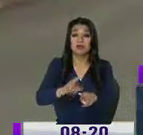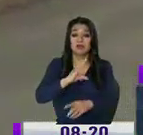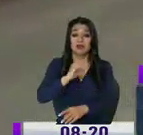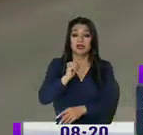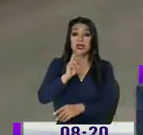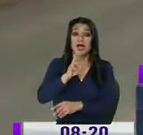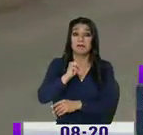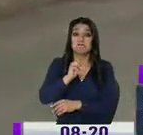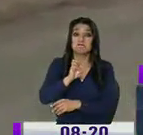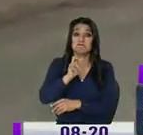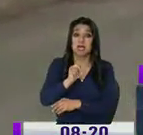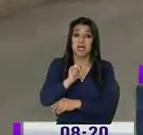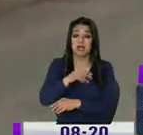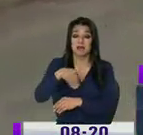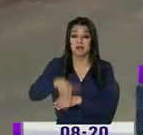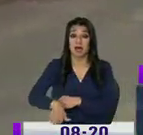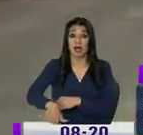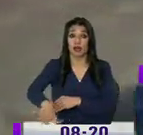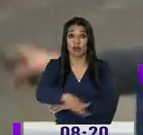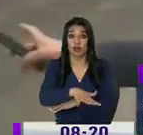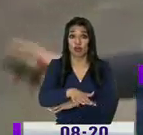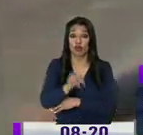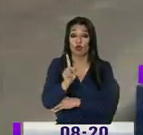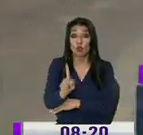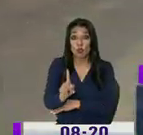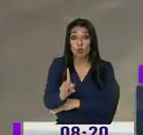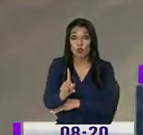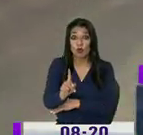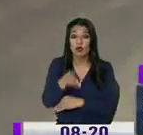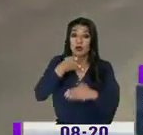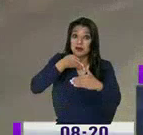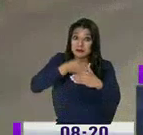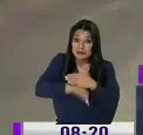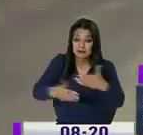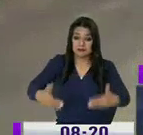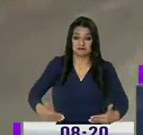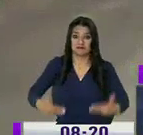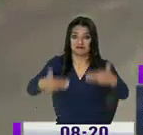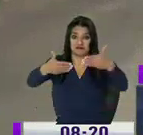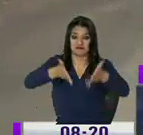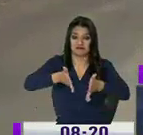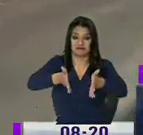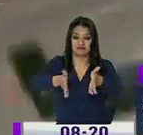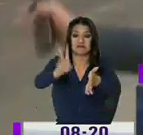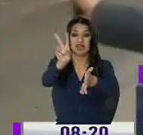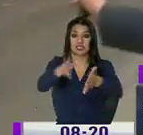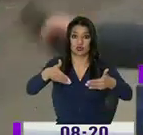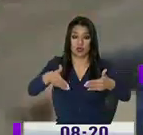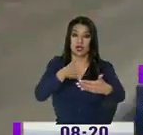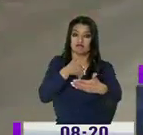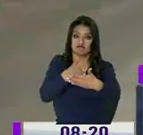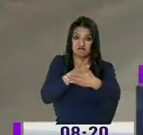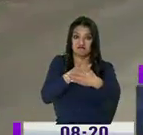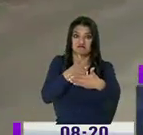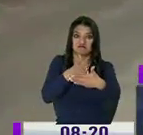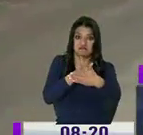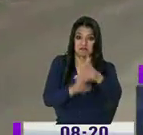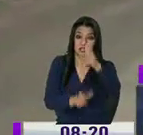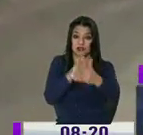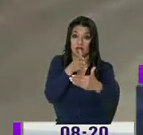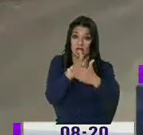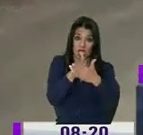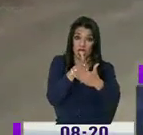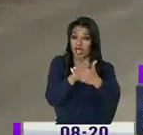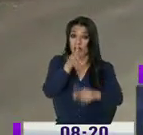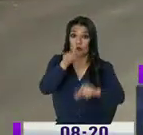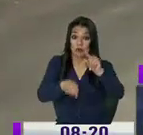que es justo donde se encuentra uno de los primeros filtros en la calle Venezuela para que no puedan ingresar. ingresar los manifestantes y